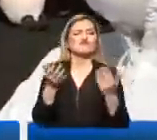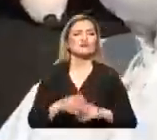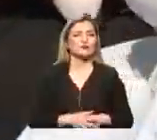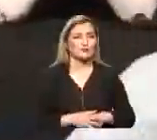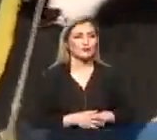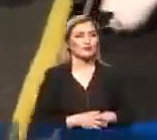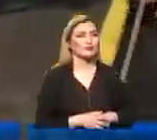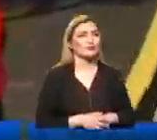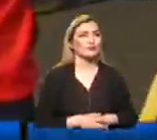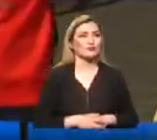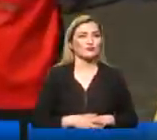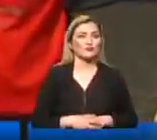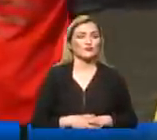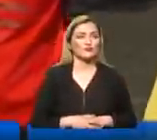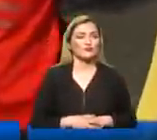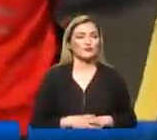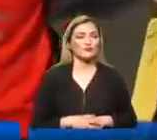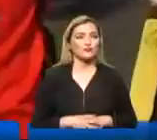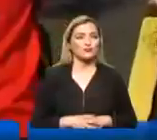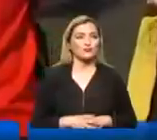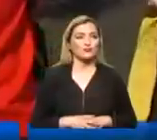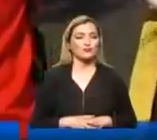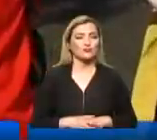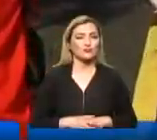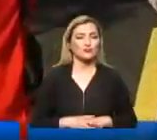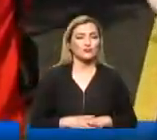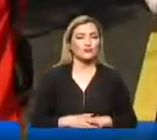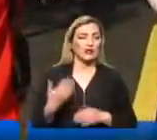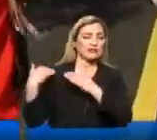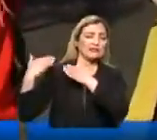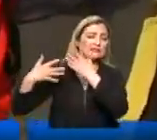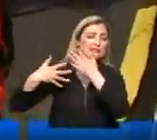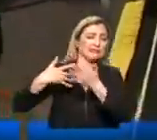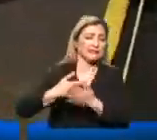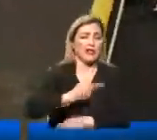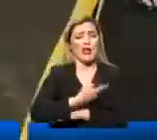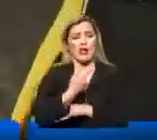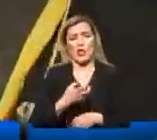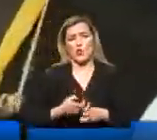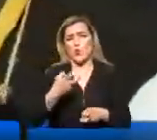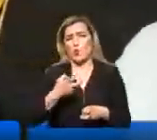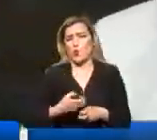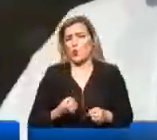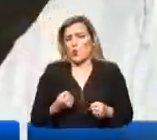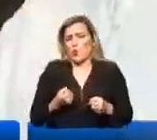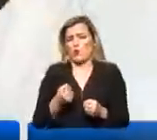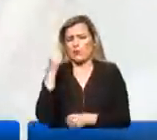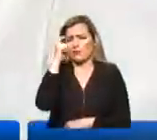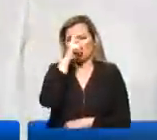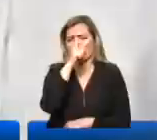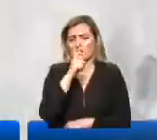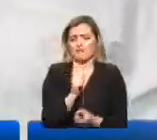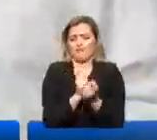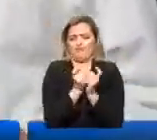Bueno, yo creo que ha sido días muy duros, muy difíciles, pero teníamos que poner alegría. Los niños